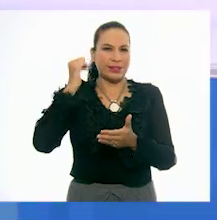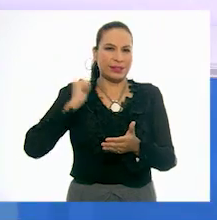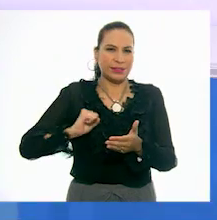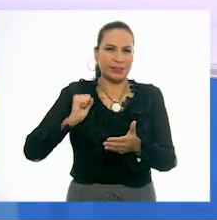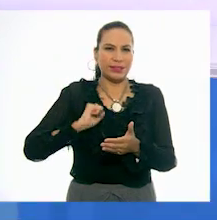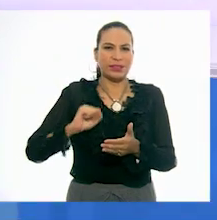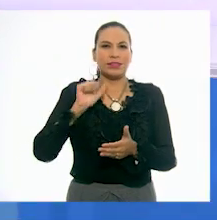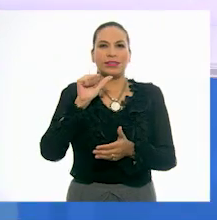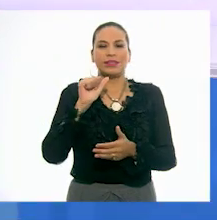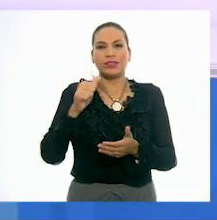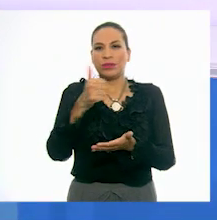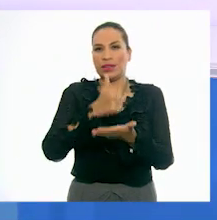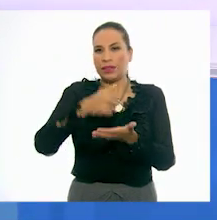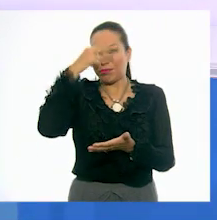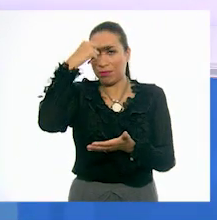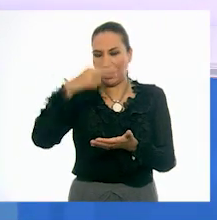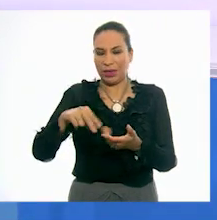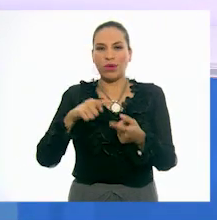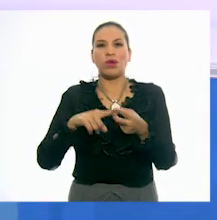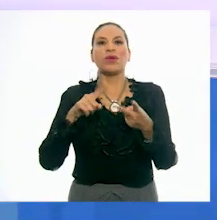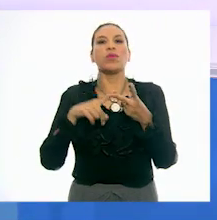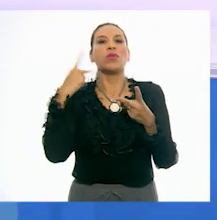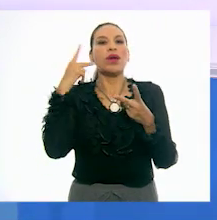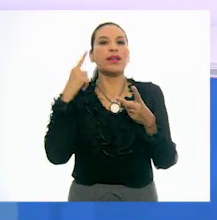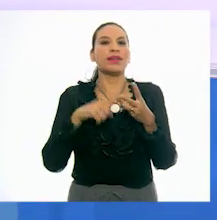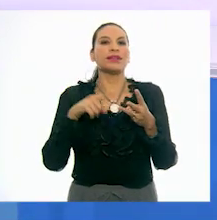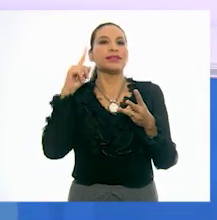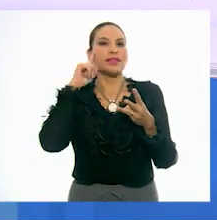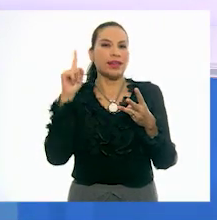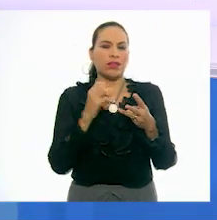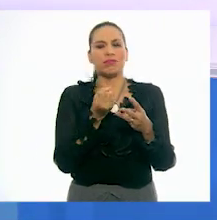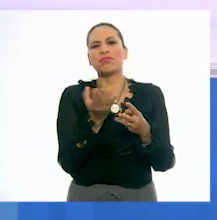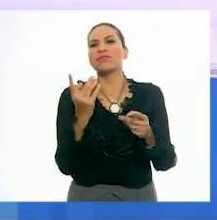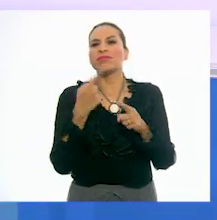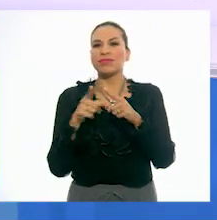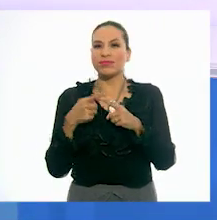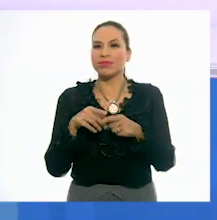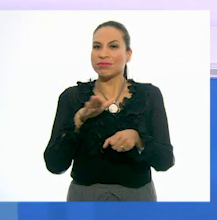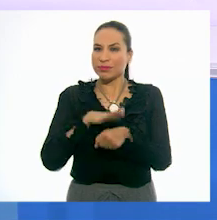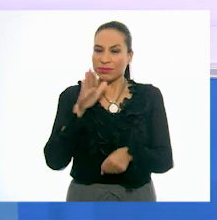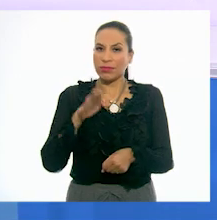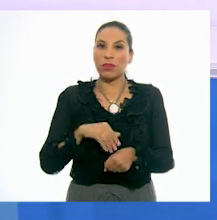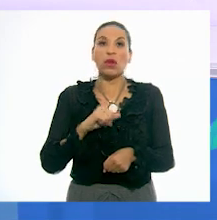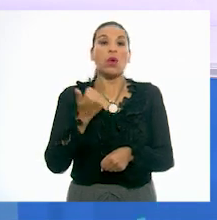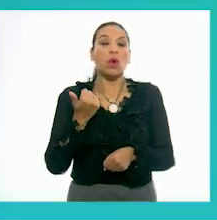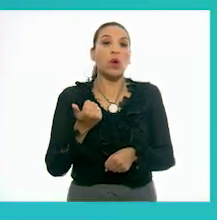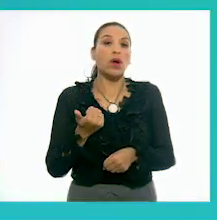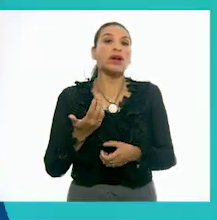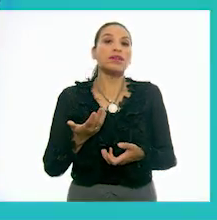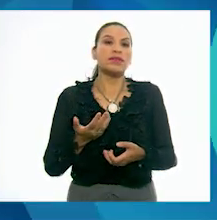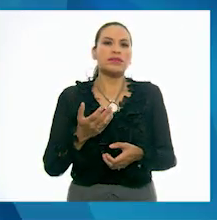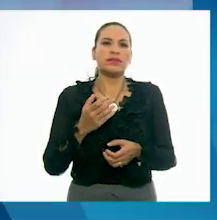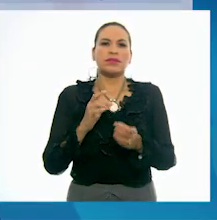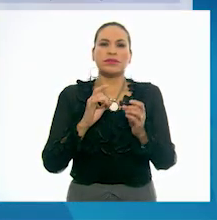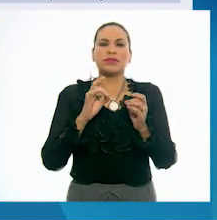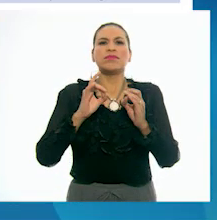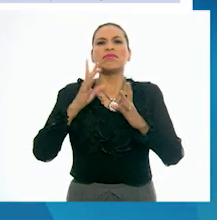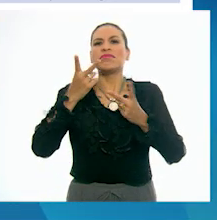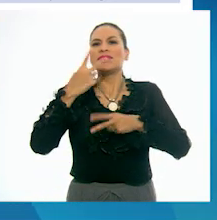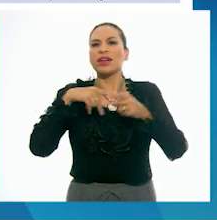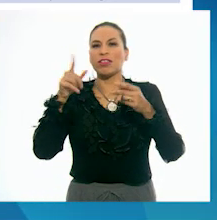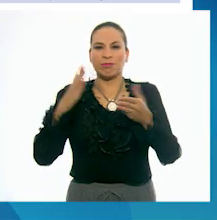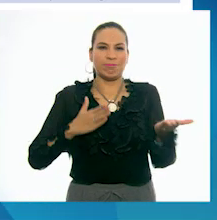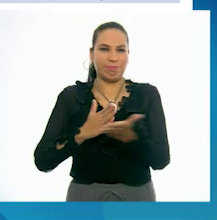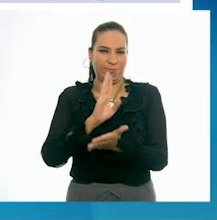la Ciudad de México, Puebla, Zacatecas, entre otras. Otras más causas y consecuencias de